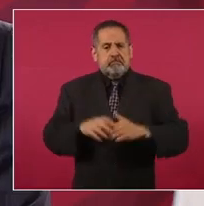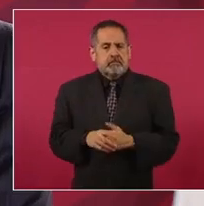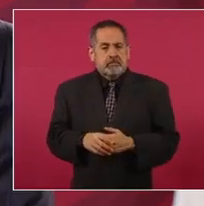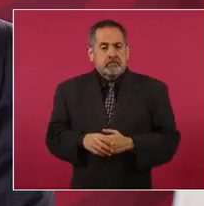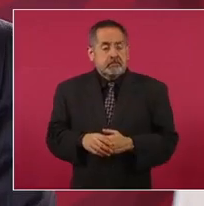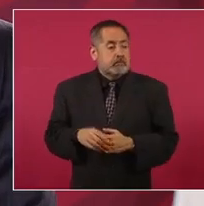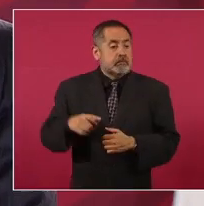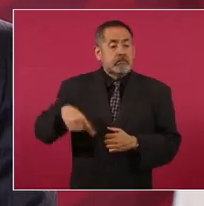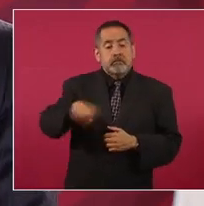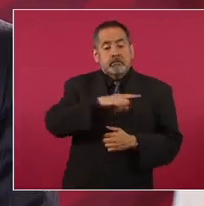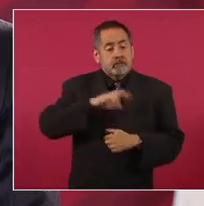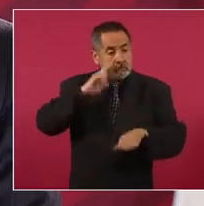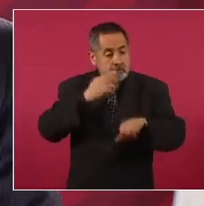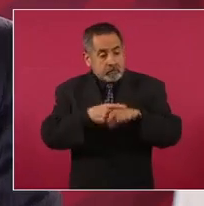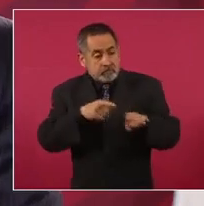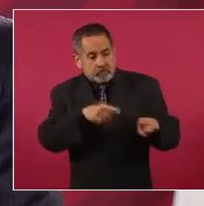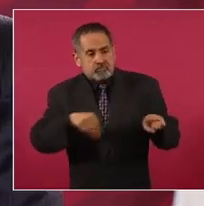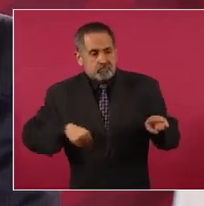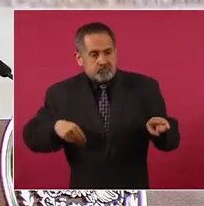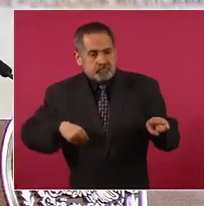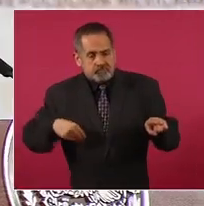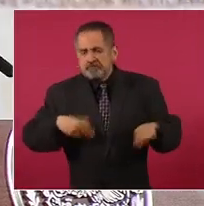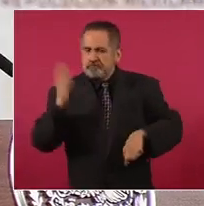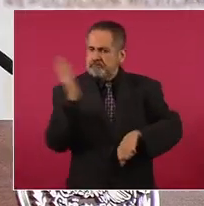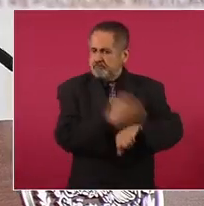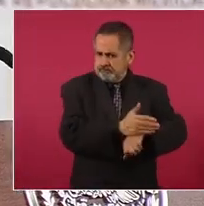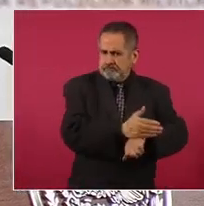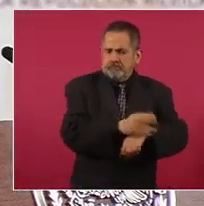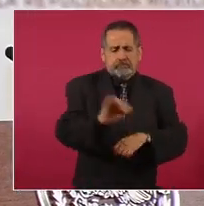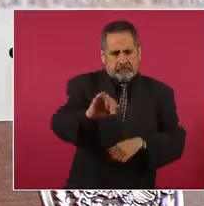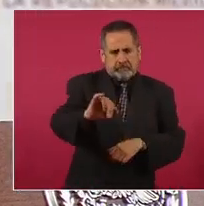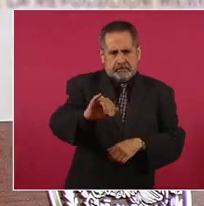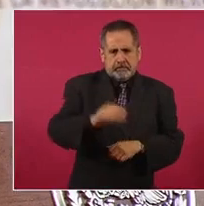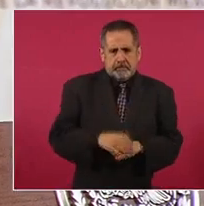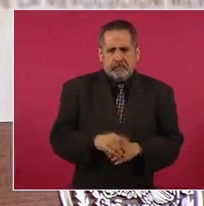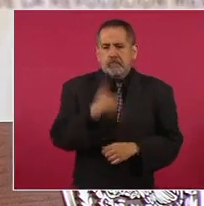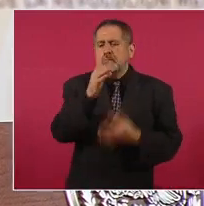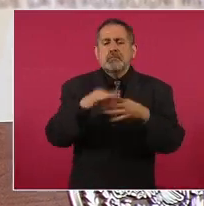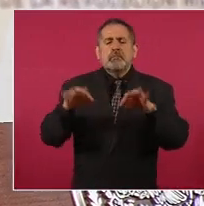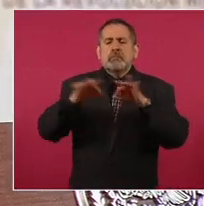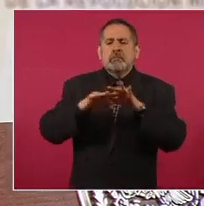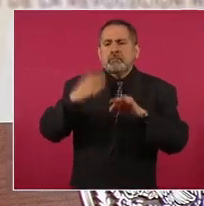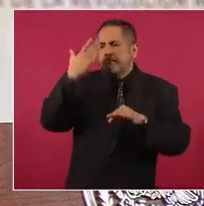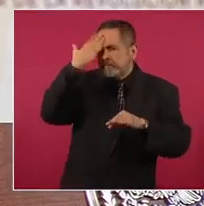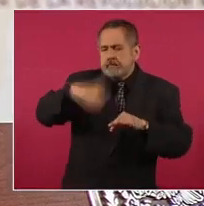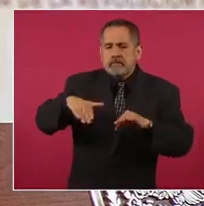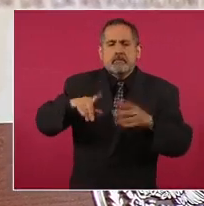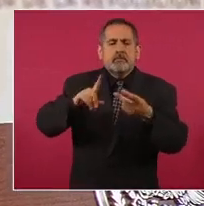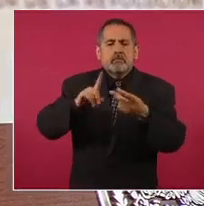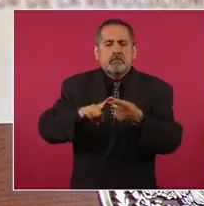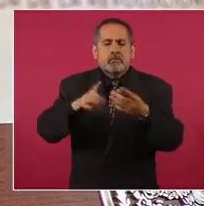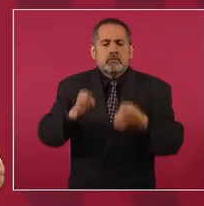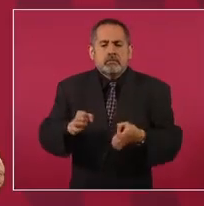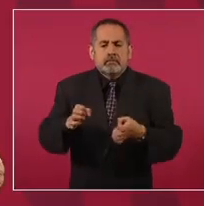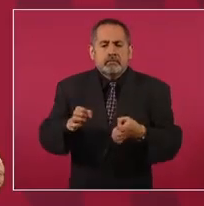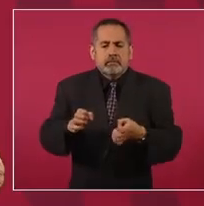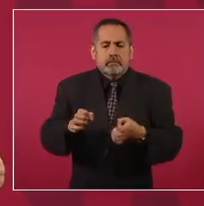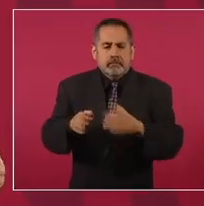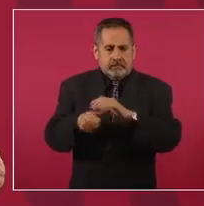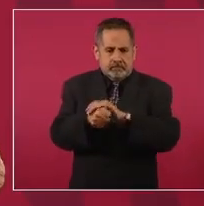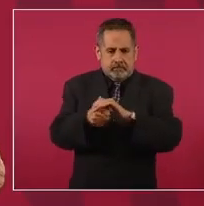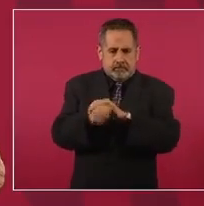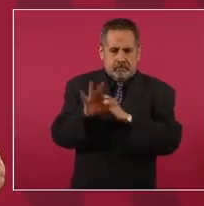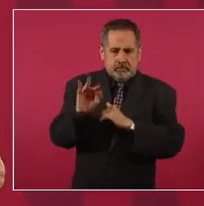castigar a los responsables y, lo más importante, saber dónde están los muchachos.